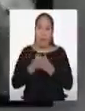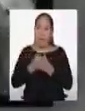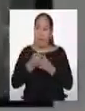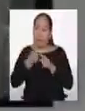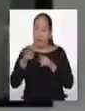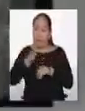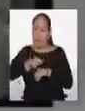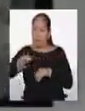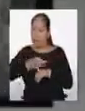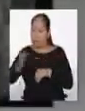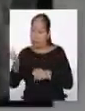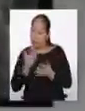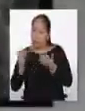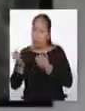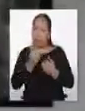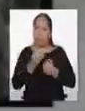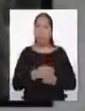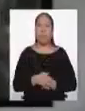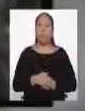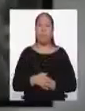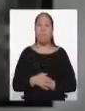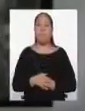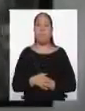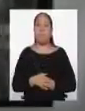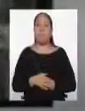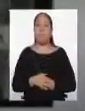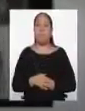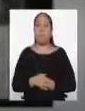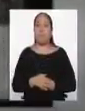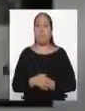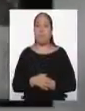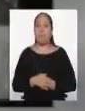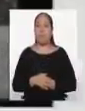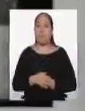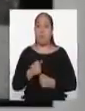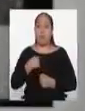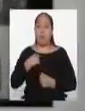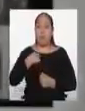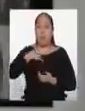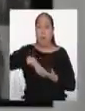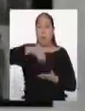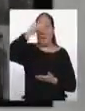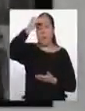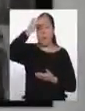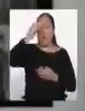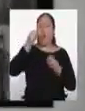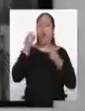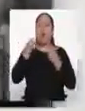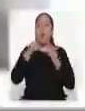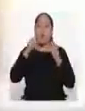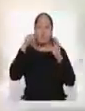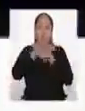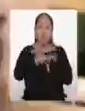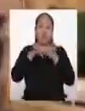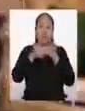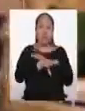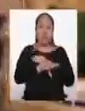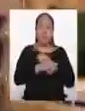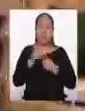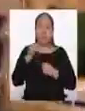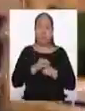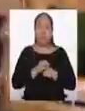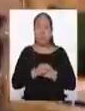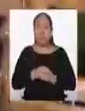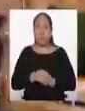provincias. Yo había aprendido el manejo del mortero 81 y 60,